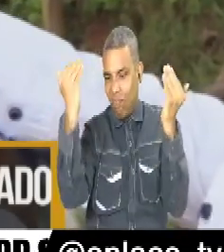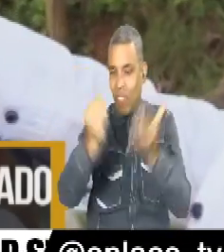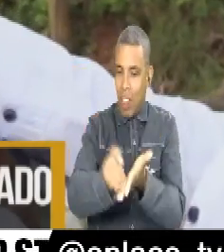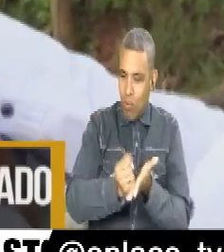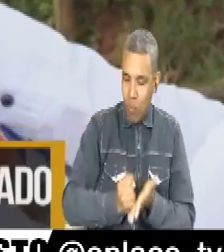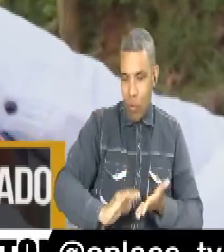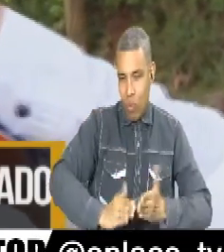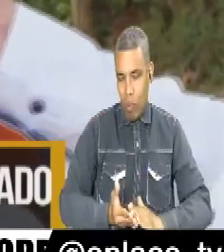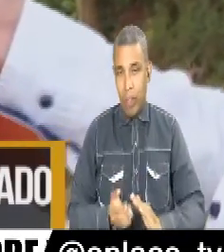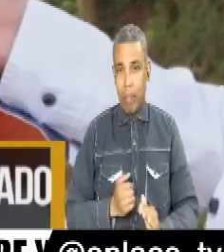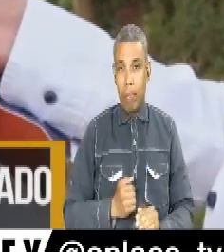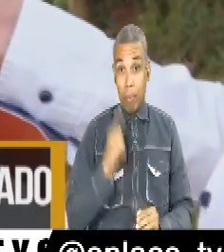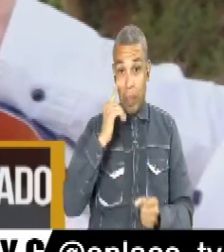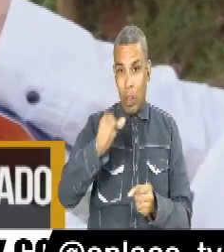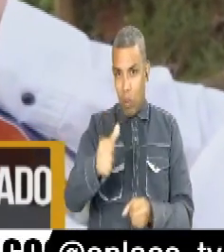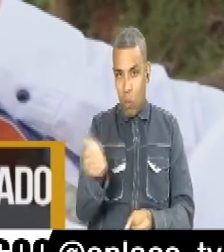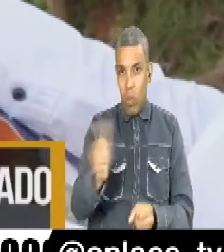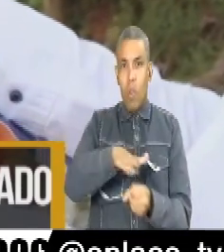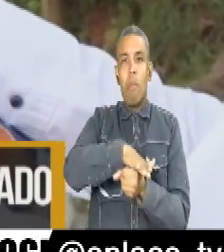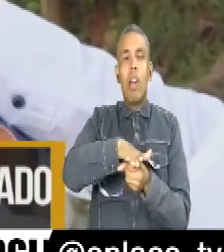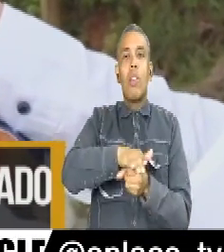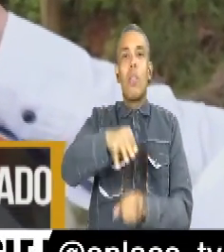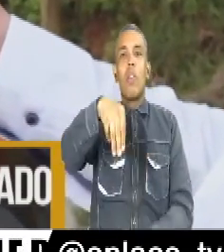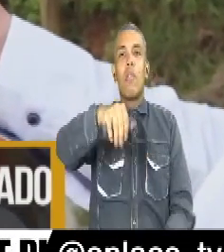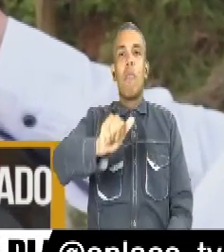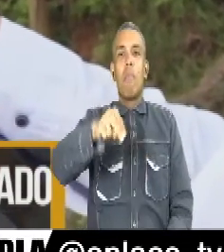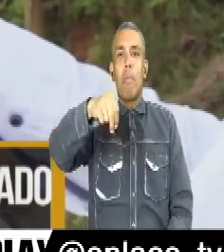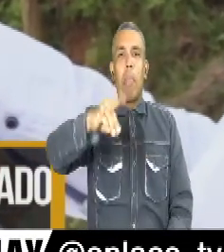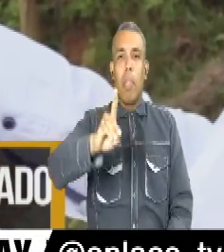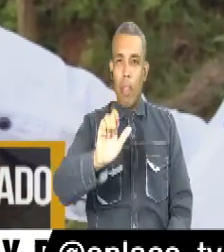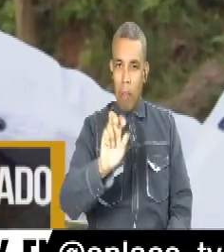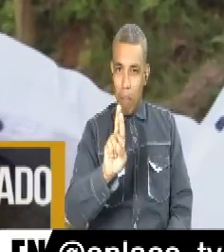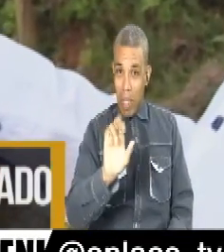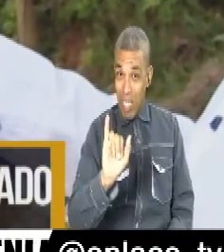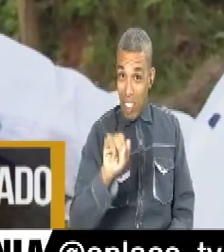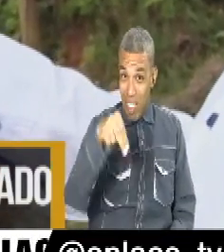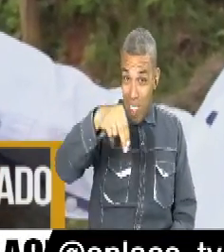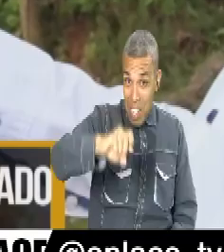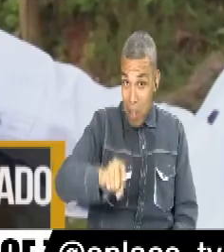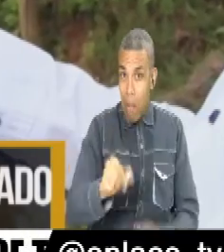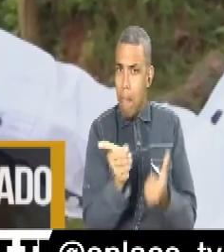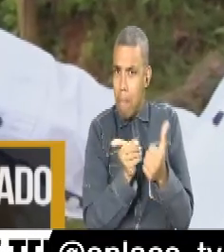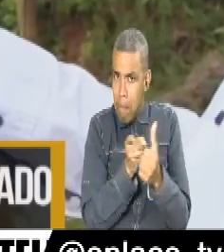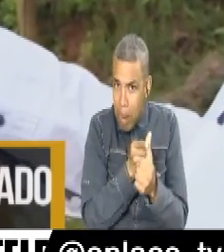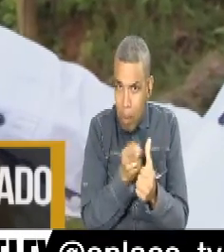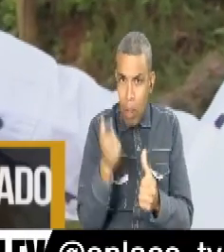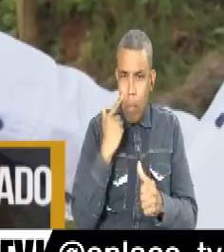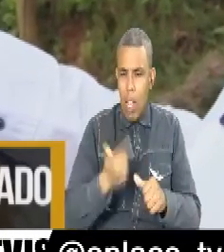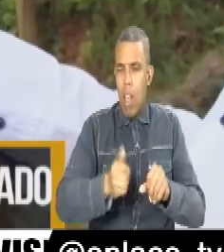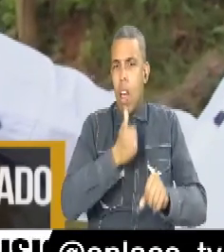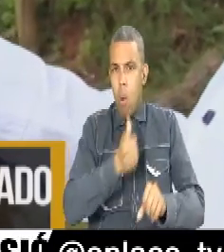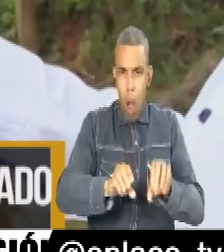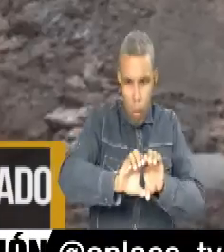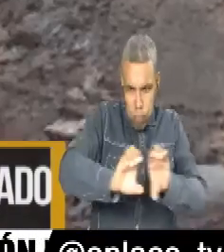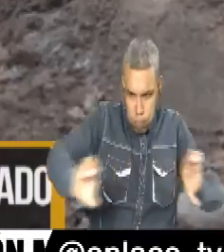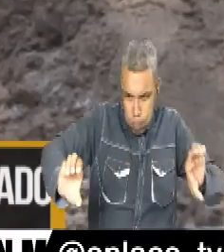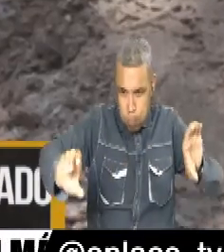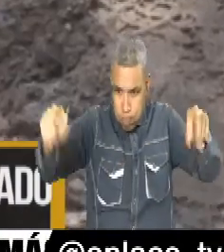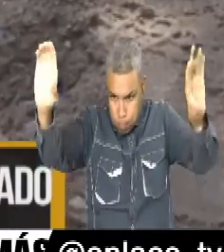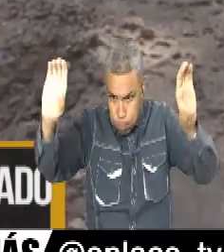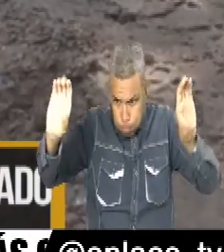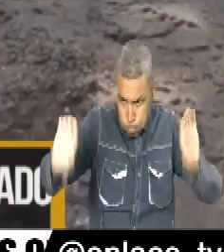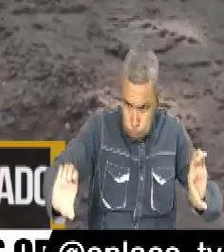igual estamos haciendo el alcantarillado para posteriormente entrar a intervenir con autopavimentación. Entonces estamos trabajando en conjunto